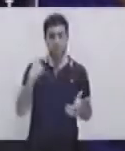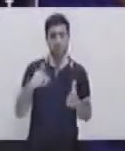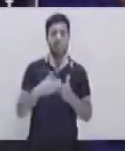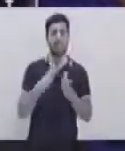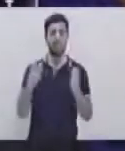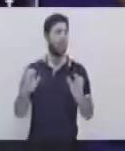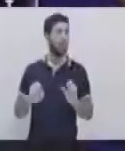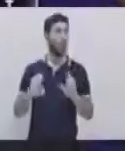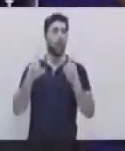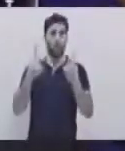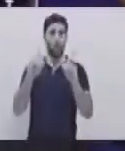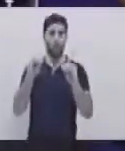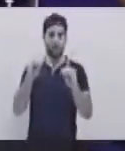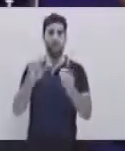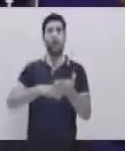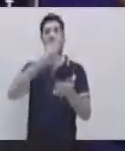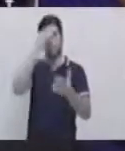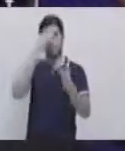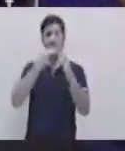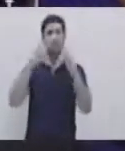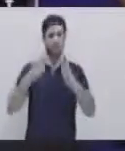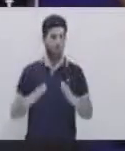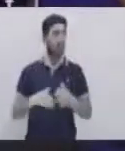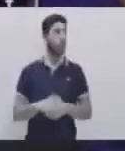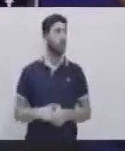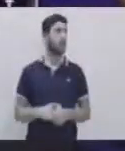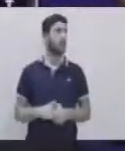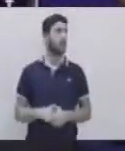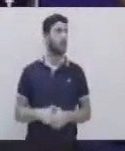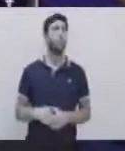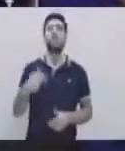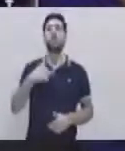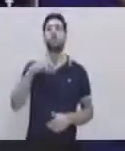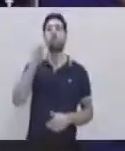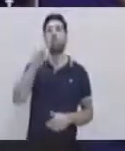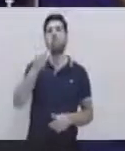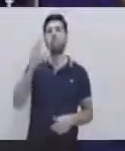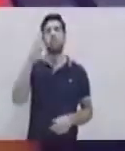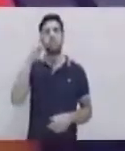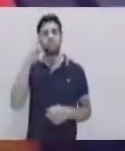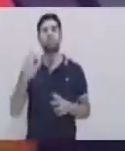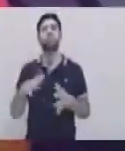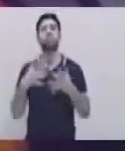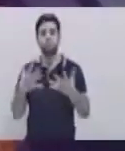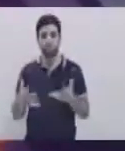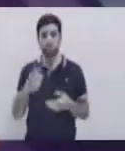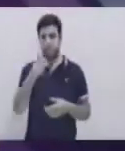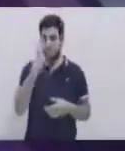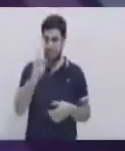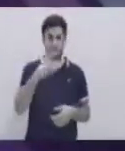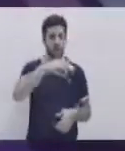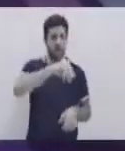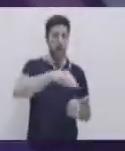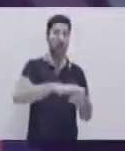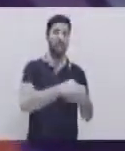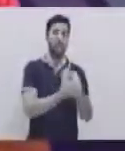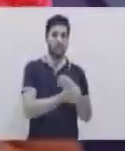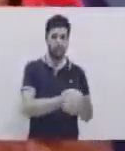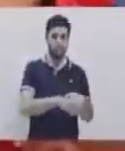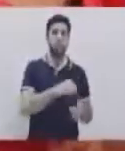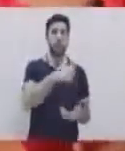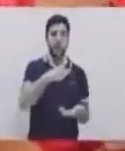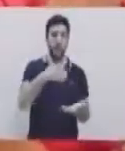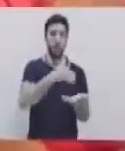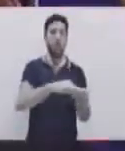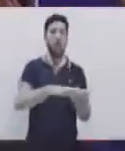Bienvenidos a este espacio educativo, Aprendo en Casa. Solo quiero recordarles de lavarse las manos con agua